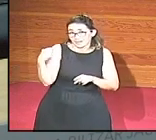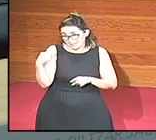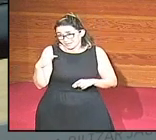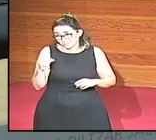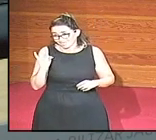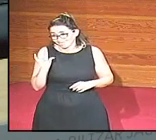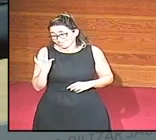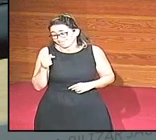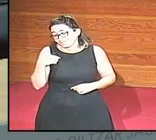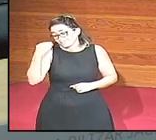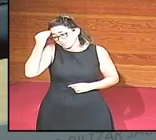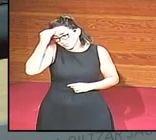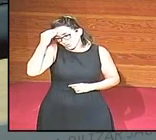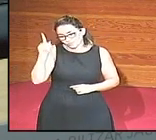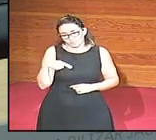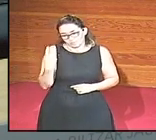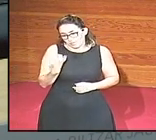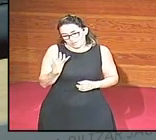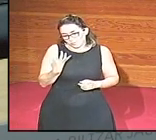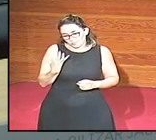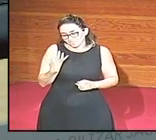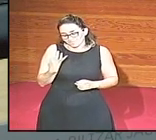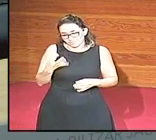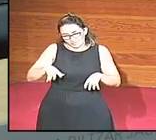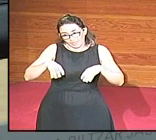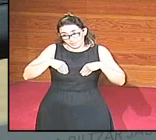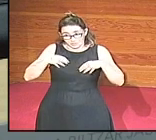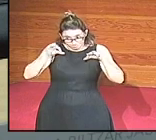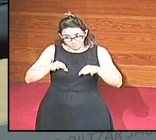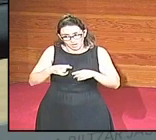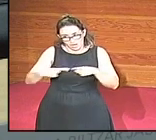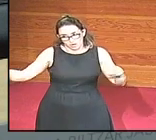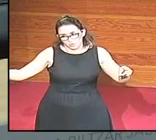que tenemos un poco que aceptar esta idea y